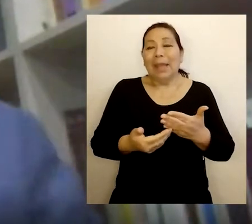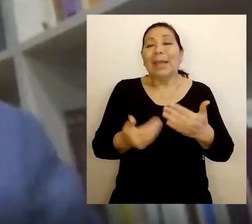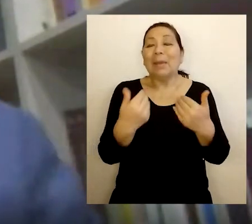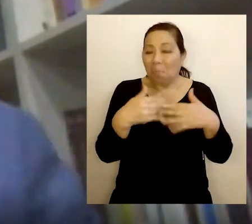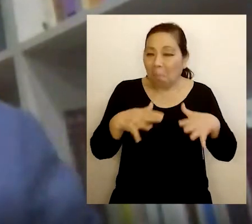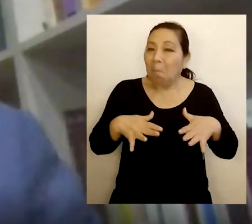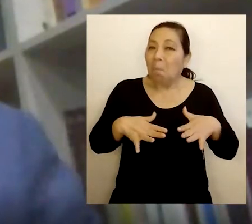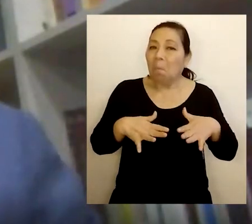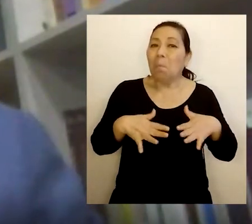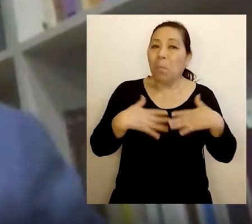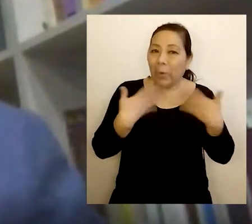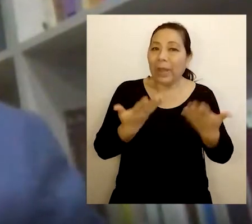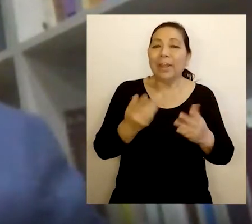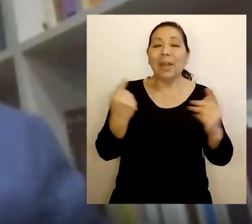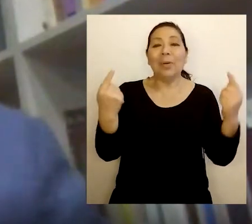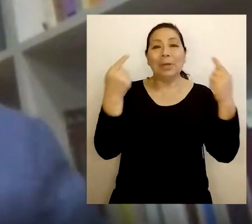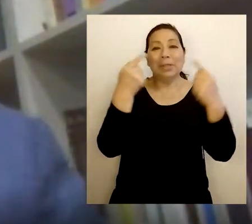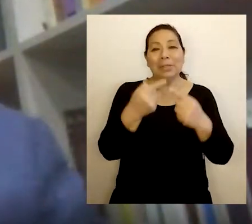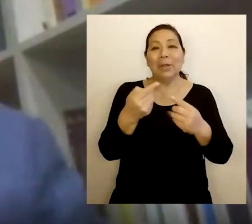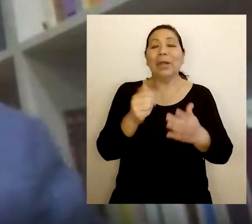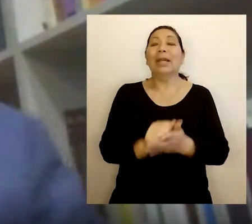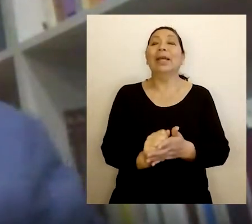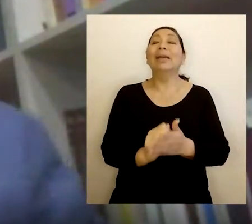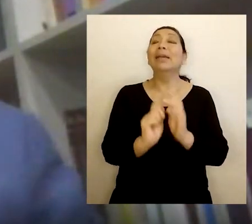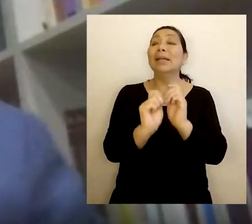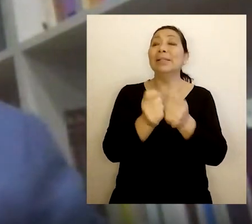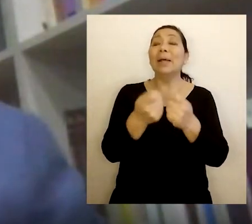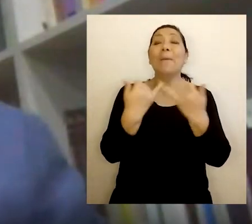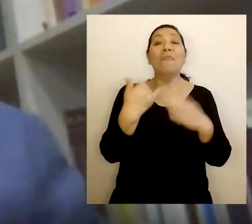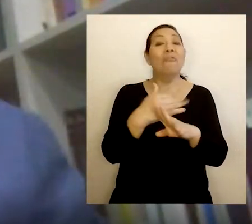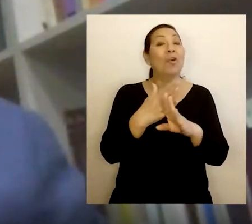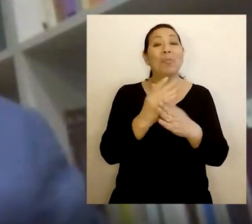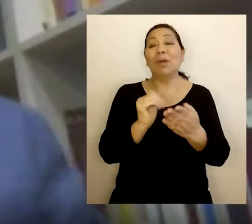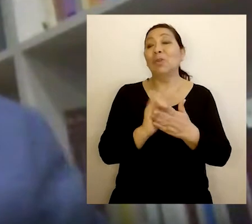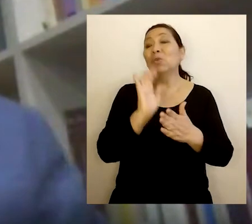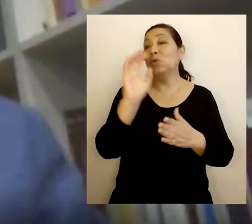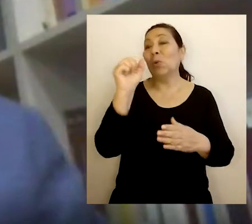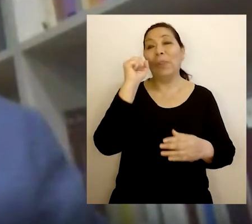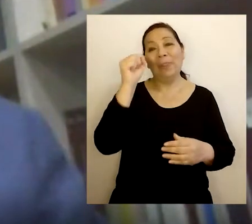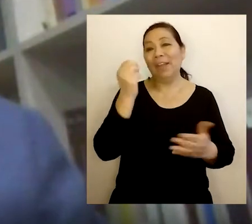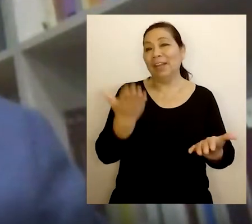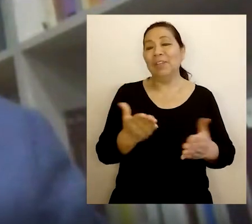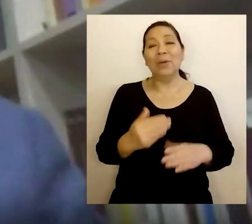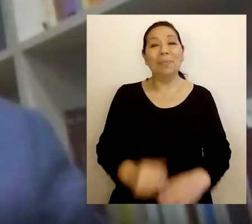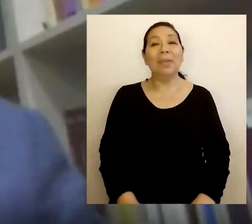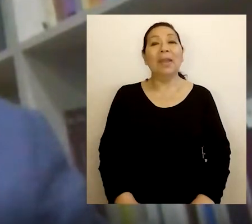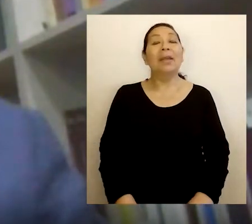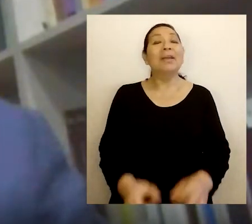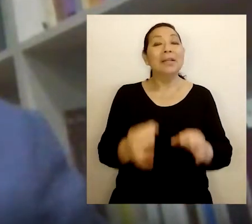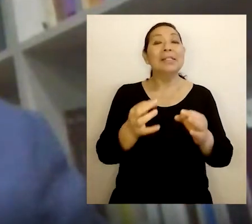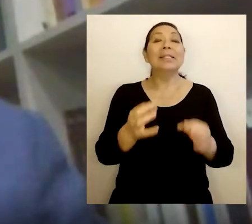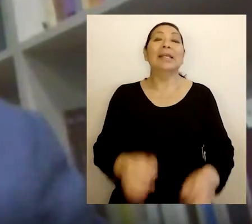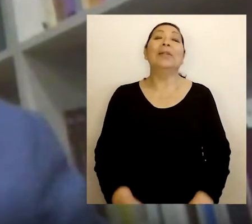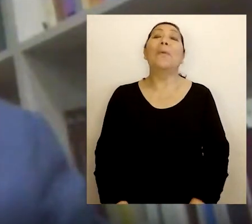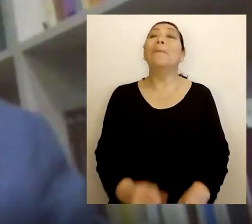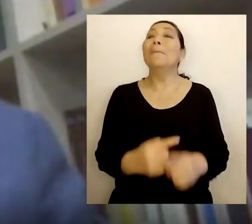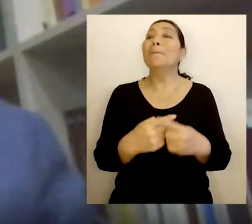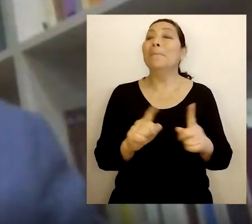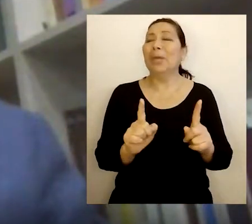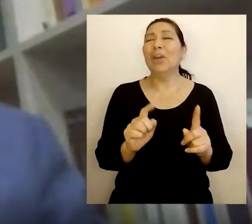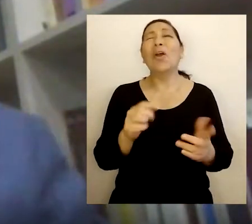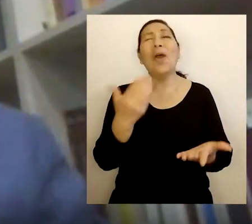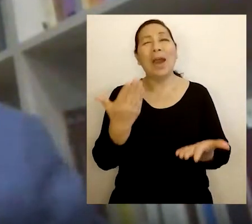que pudiesen contravenir las imputaciones dadas y de esta forma ejercer su derecho de defensa fehacientemente. Pero